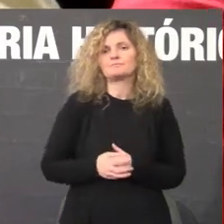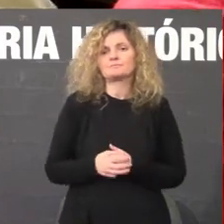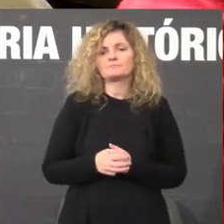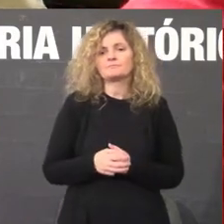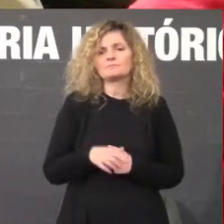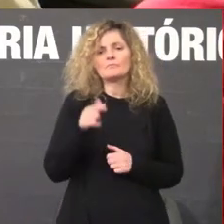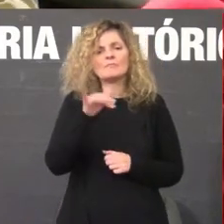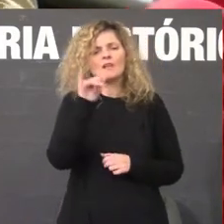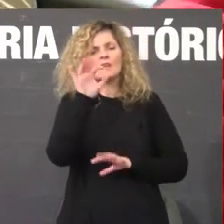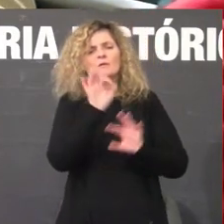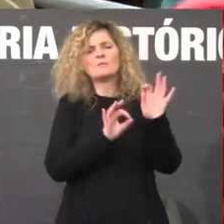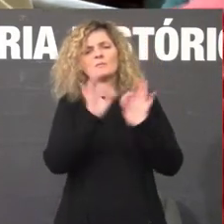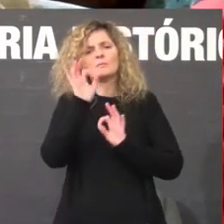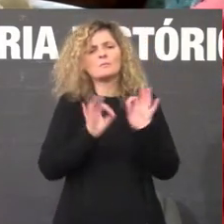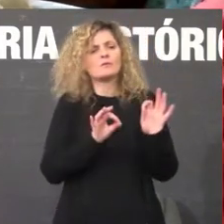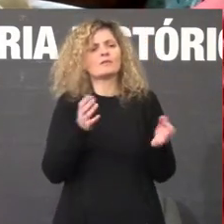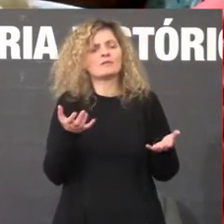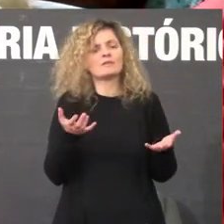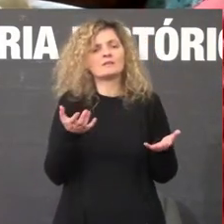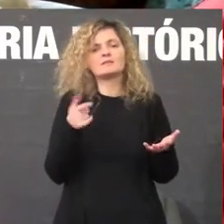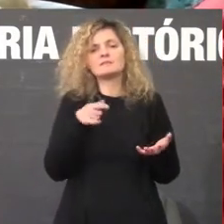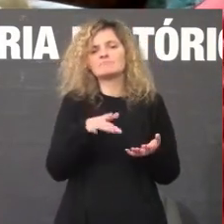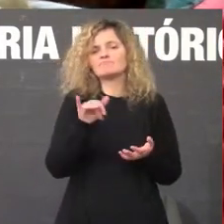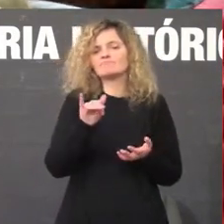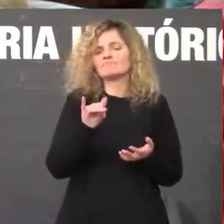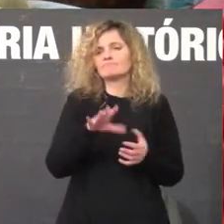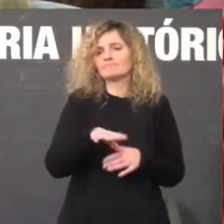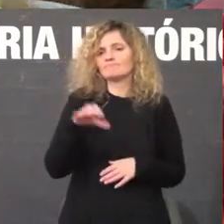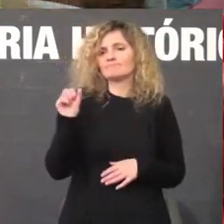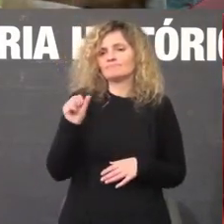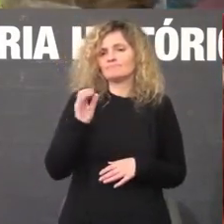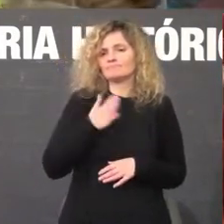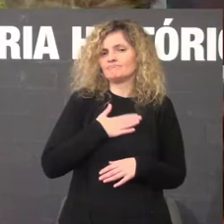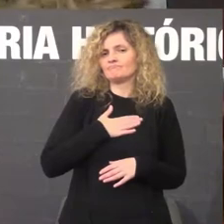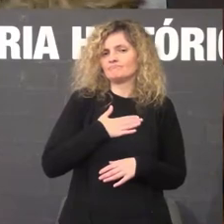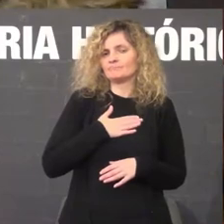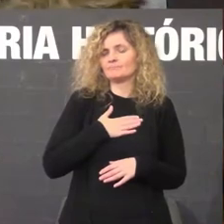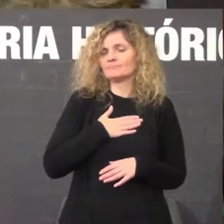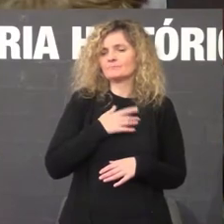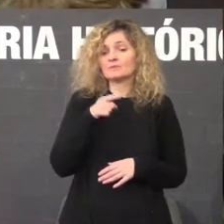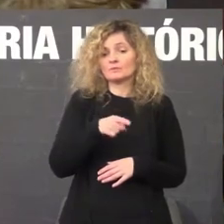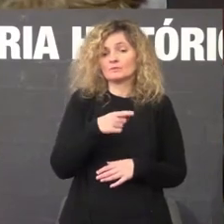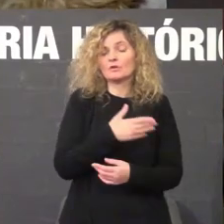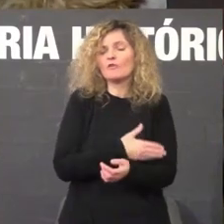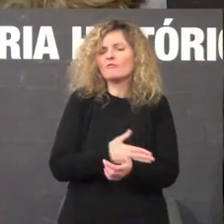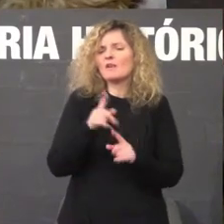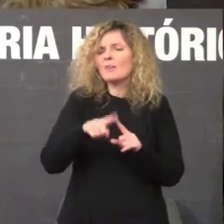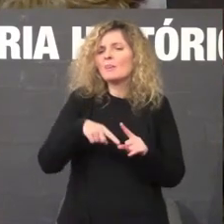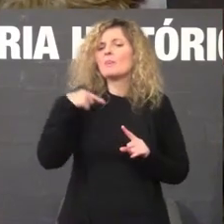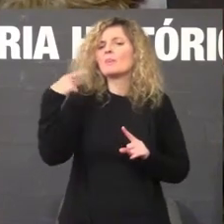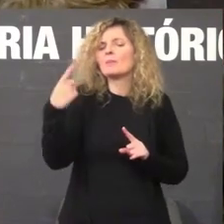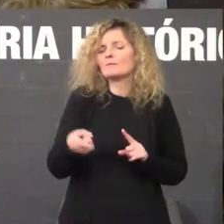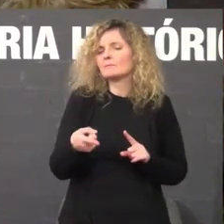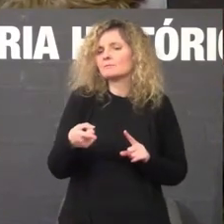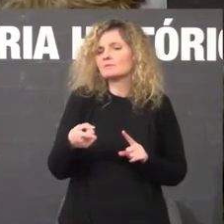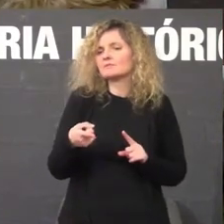Que había un porcentaje que se llevaba. Esto, Franco. Pero luego llega